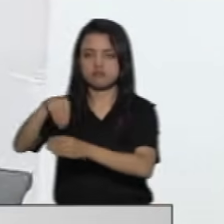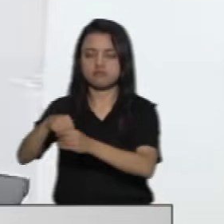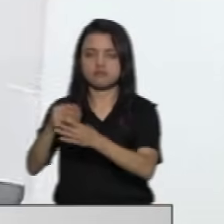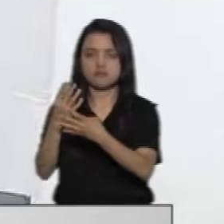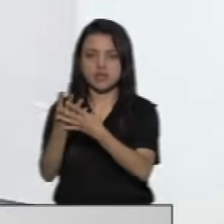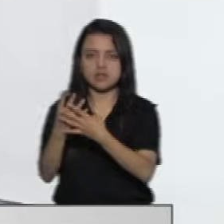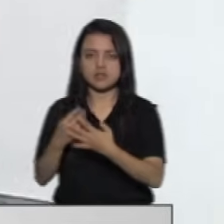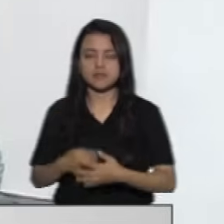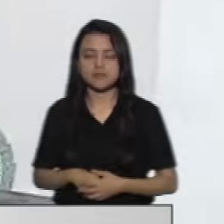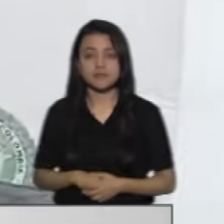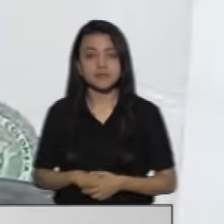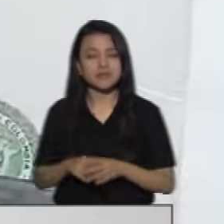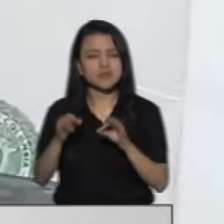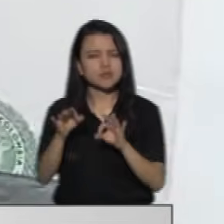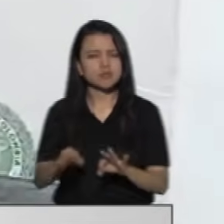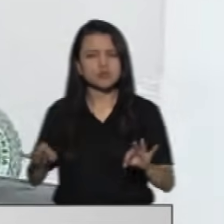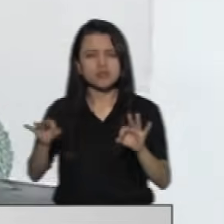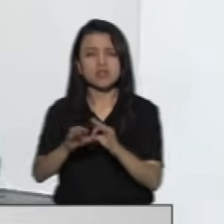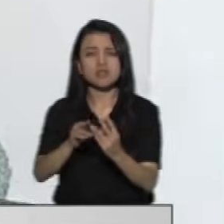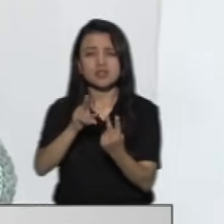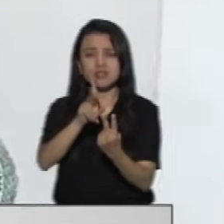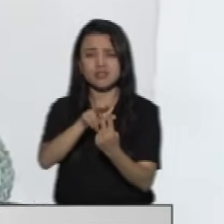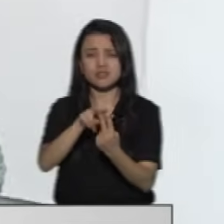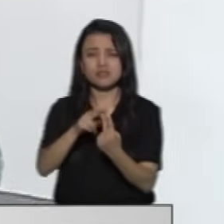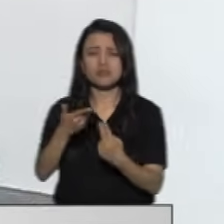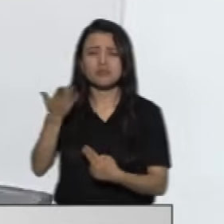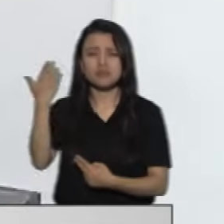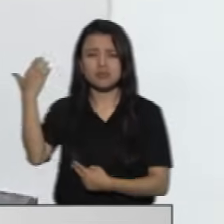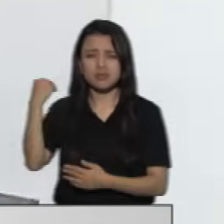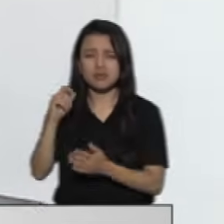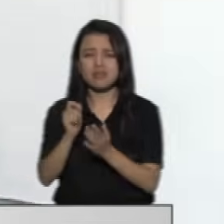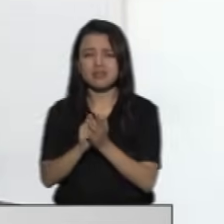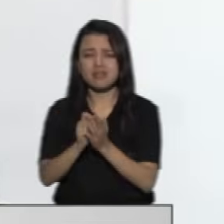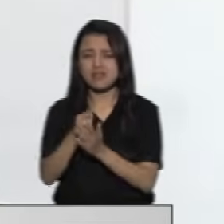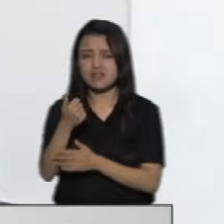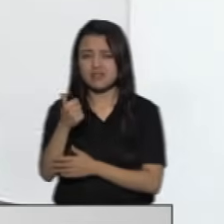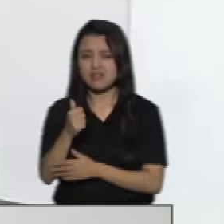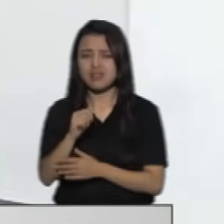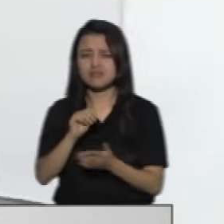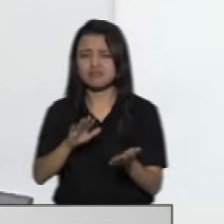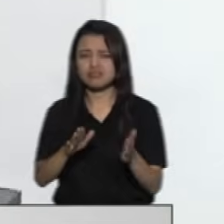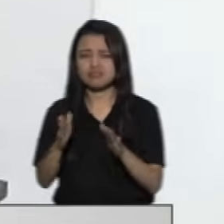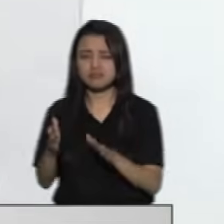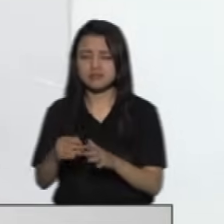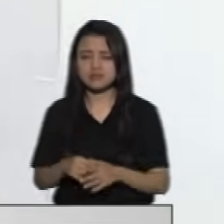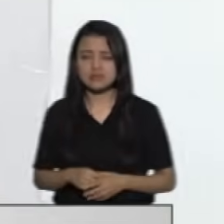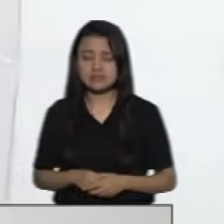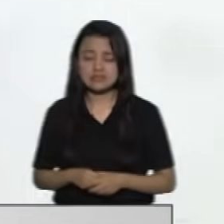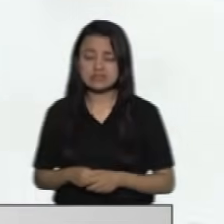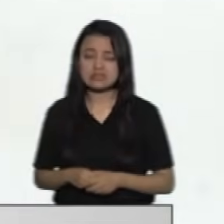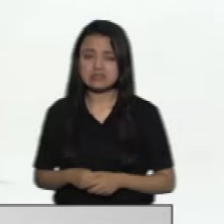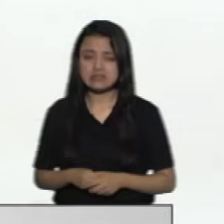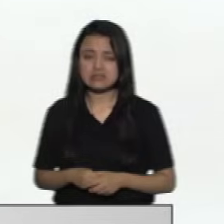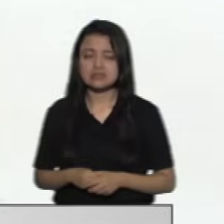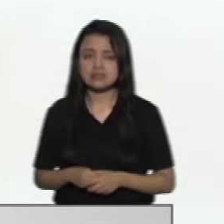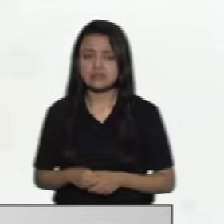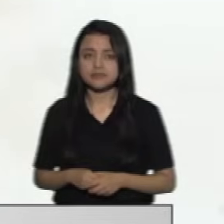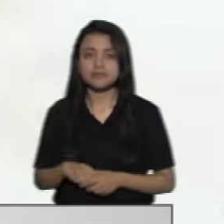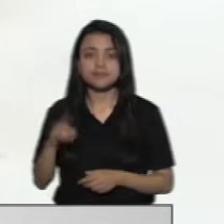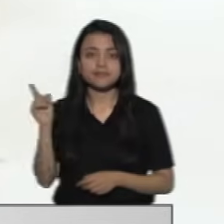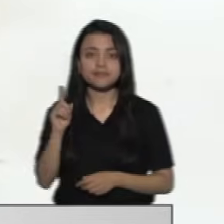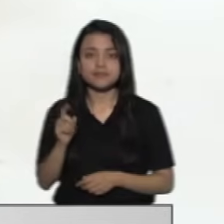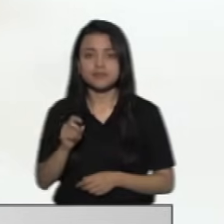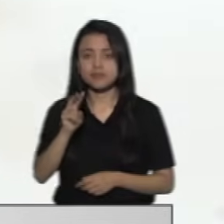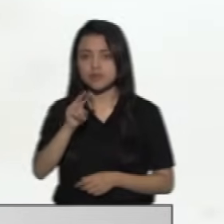mencionar que los dos presuntos delincuentes suman 10 anotaciones judiciales por el delito de homicidio. Durante este año, 28